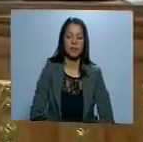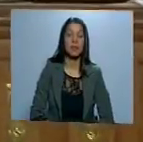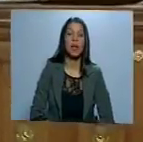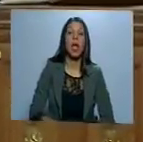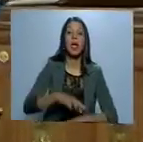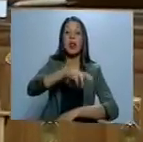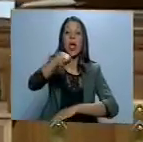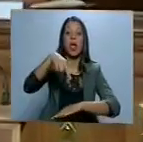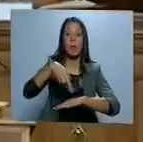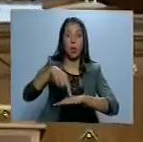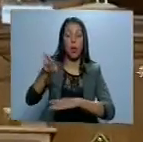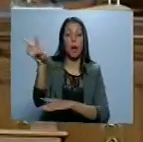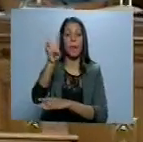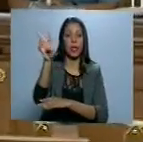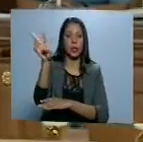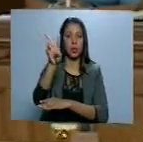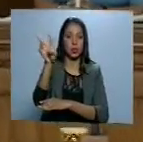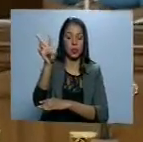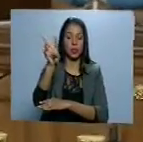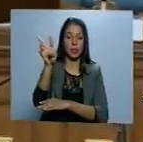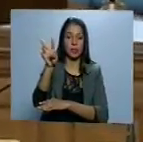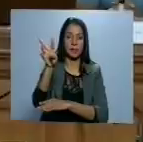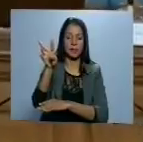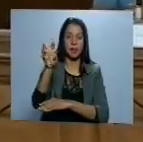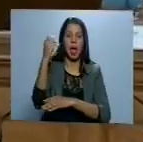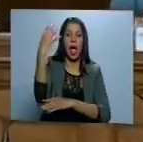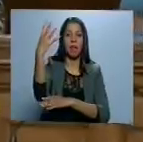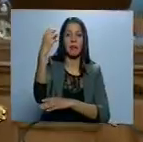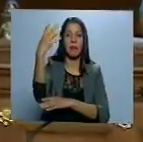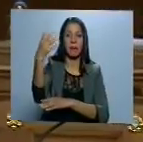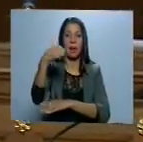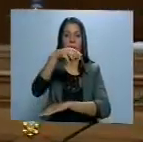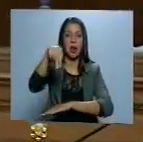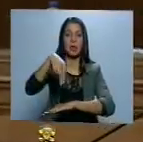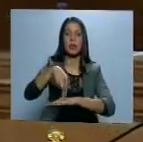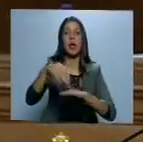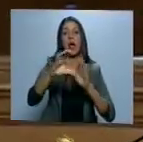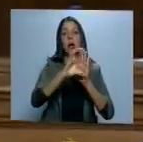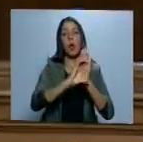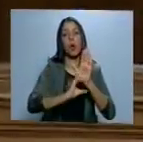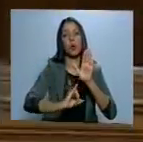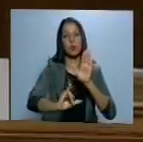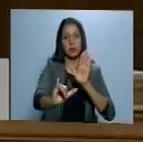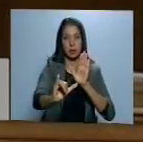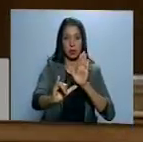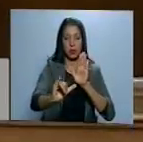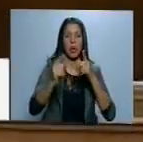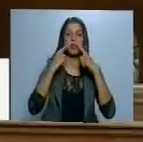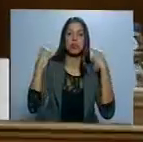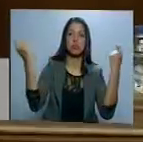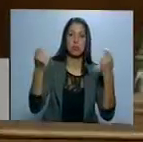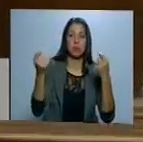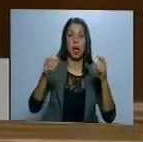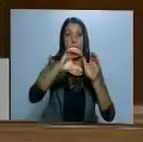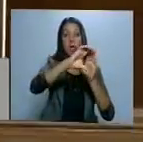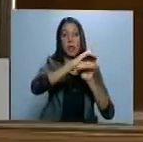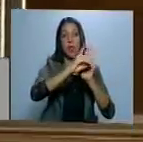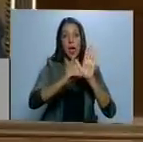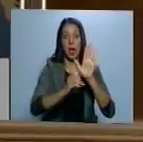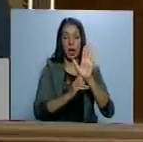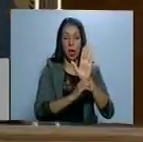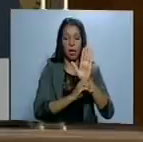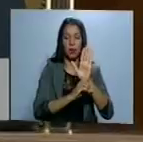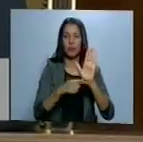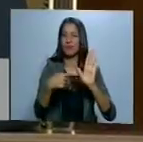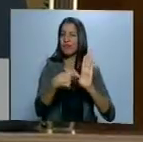República Bolivariana de Venezuela, Asamblea Nacional Constituyente, decreto constituyente mediante el